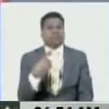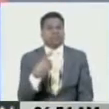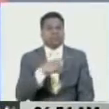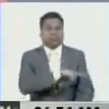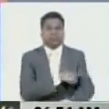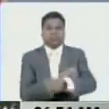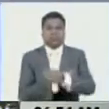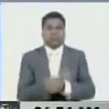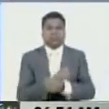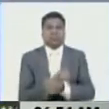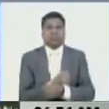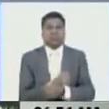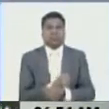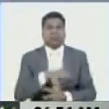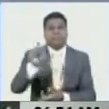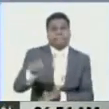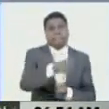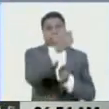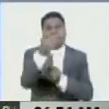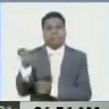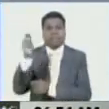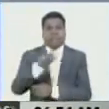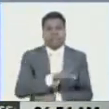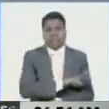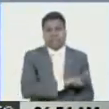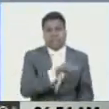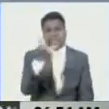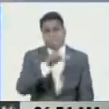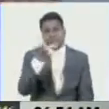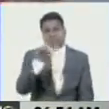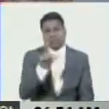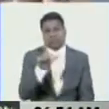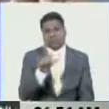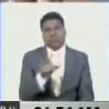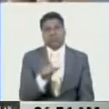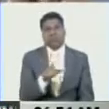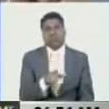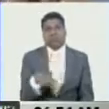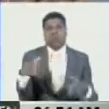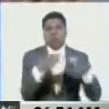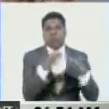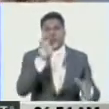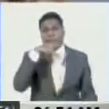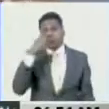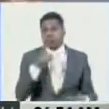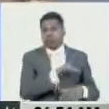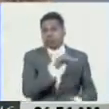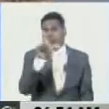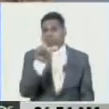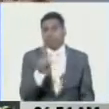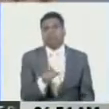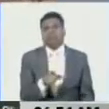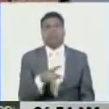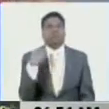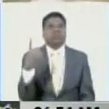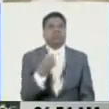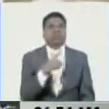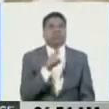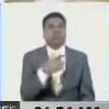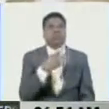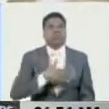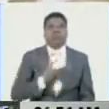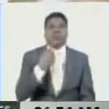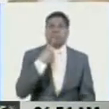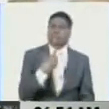su vanguardia al frente, que es el Partido Socialista Unido de Venezuela. Solo por eso podemos decir con absoluta seguridad,